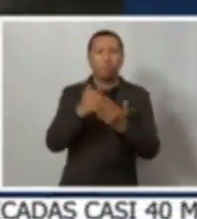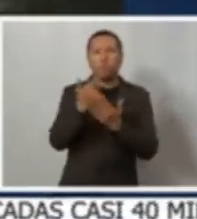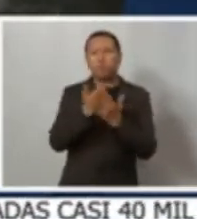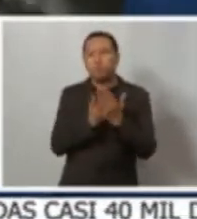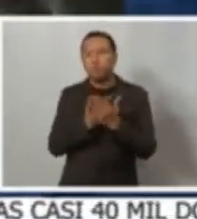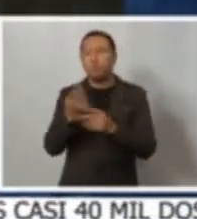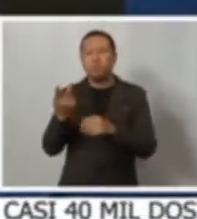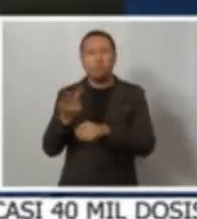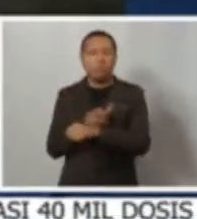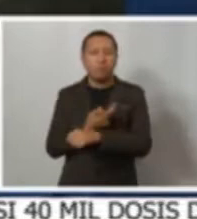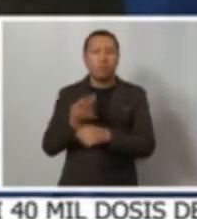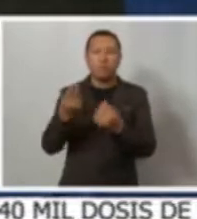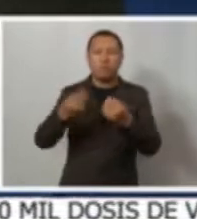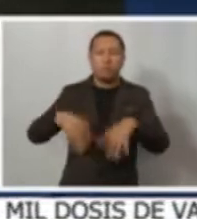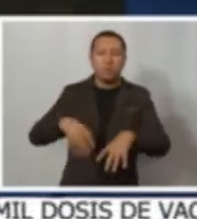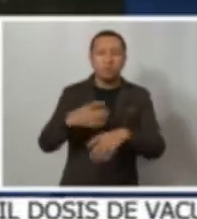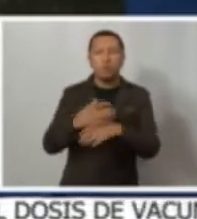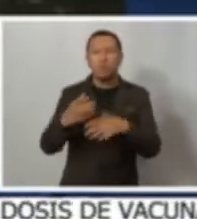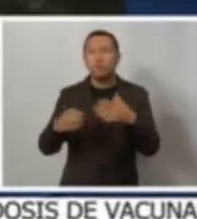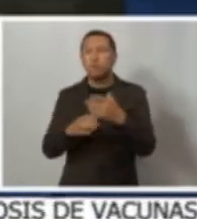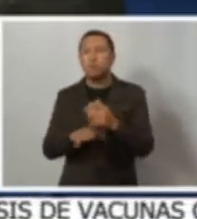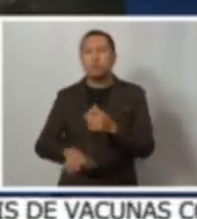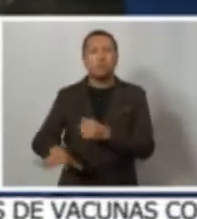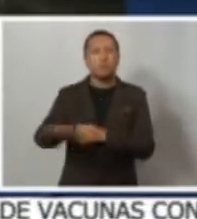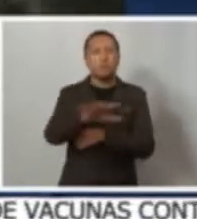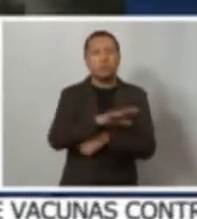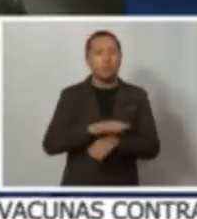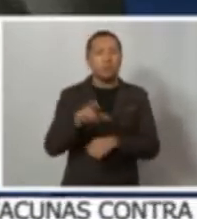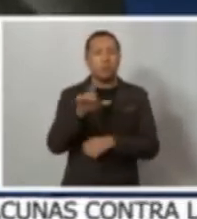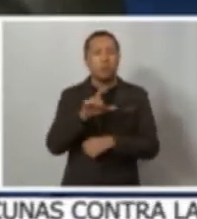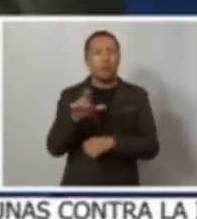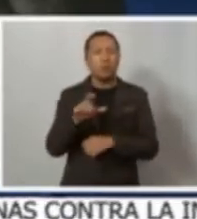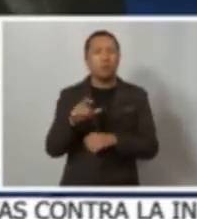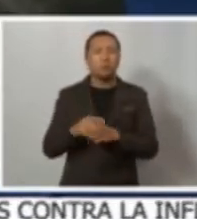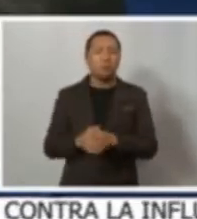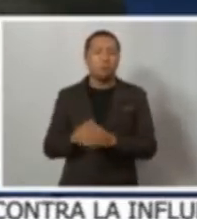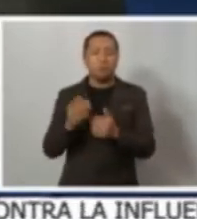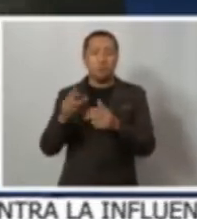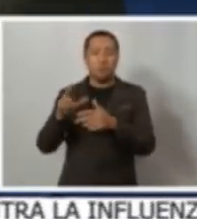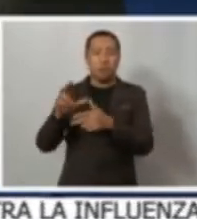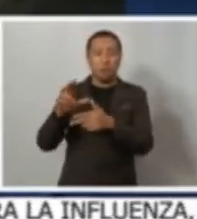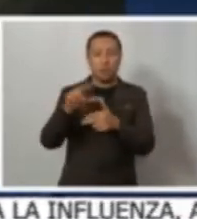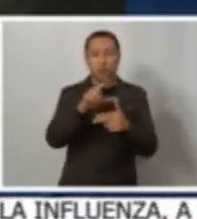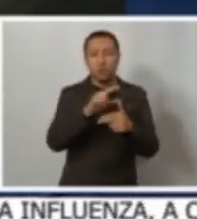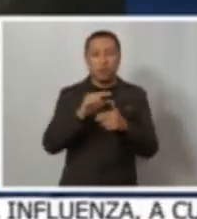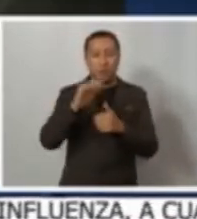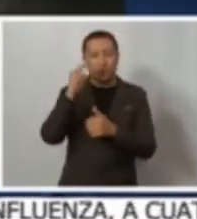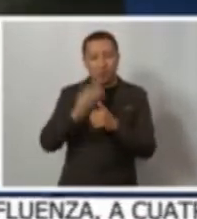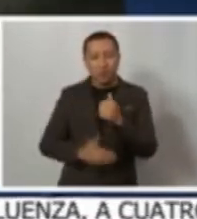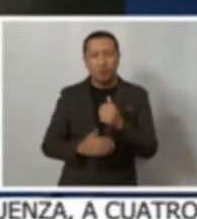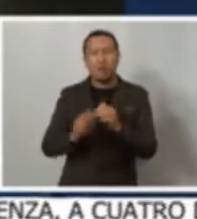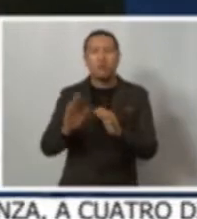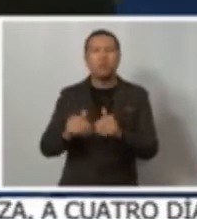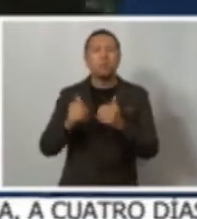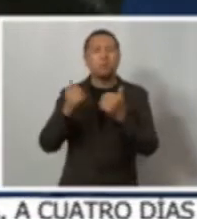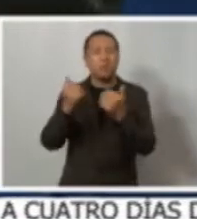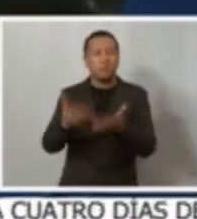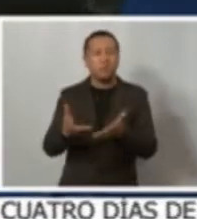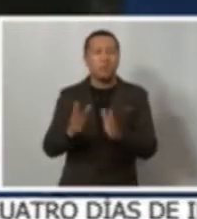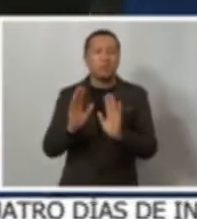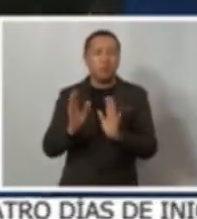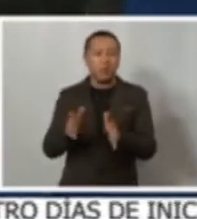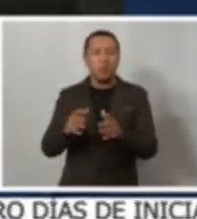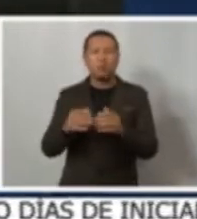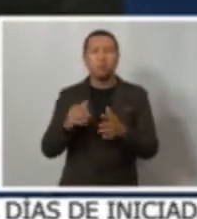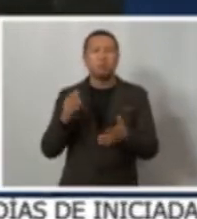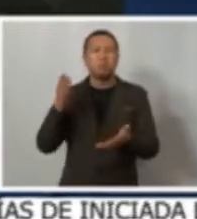restablecer las condiciones de todo Quintana Roo serán posterior al paso de este huracán que permanecerá algunas horas